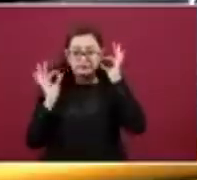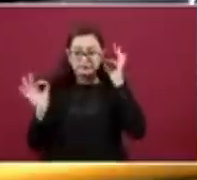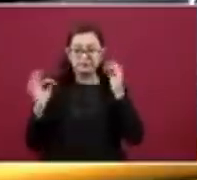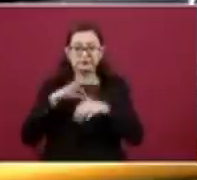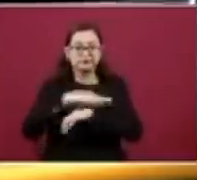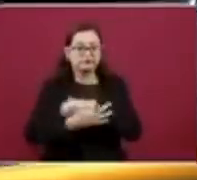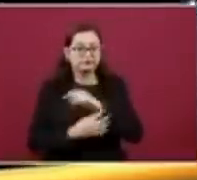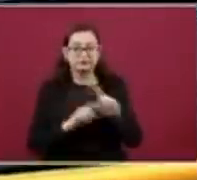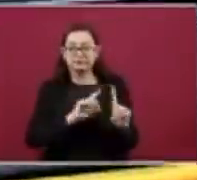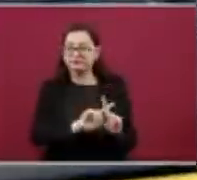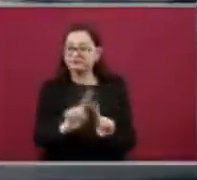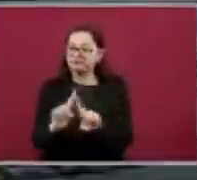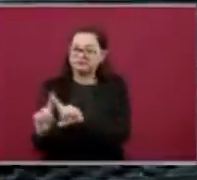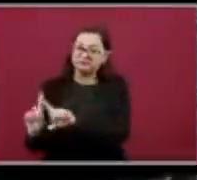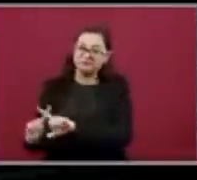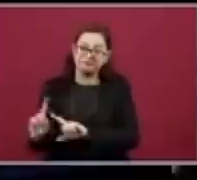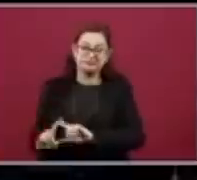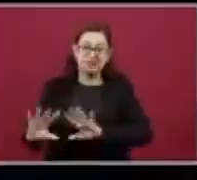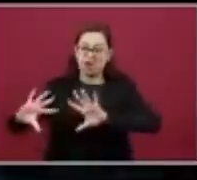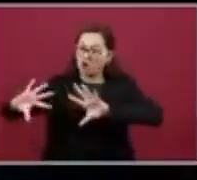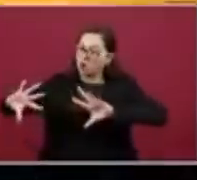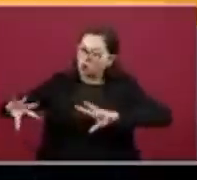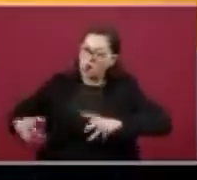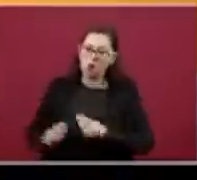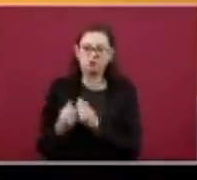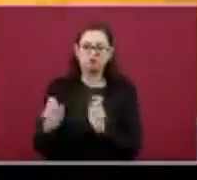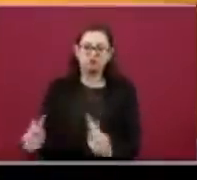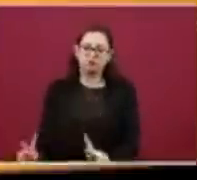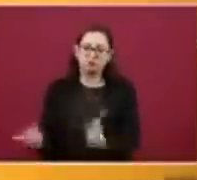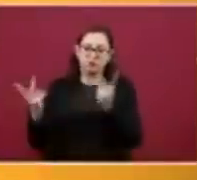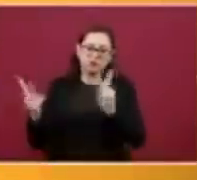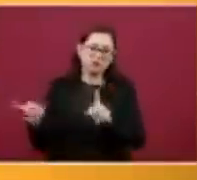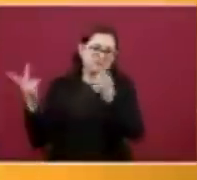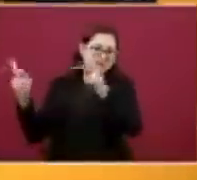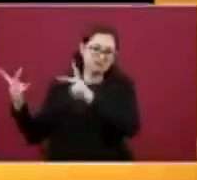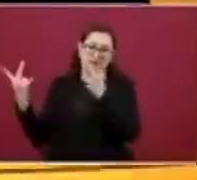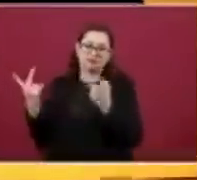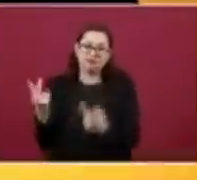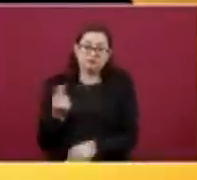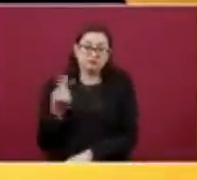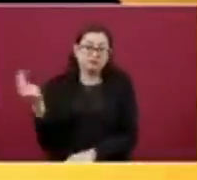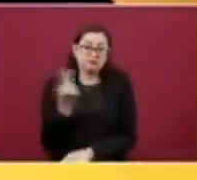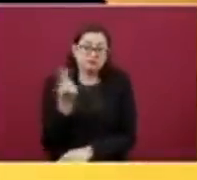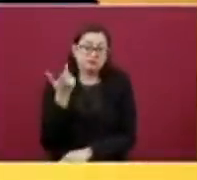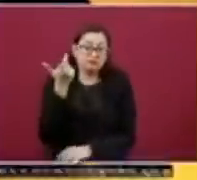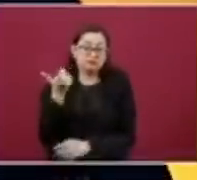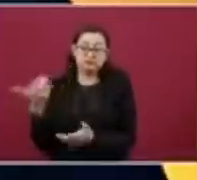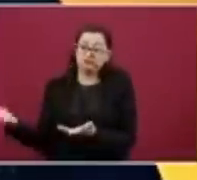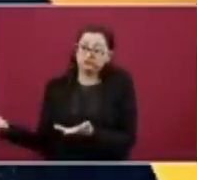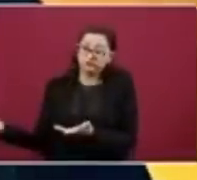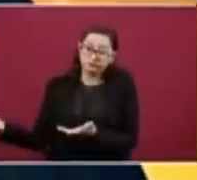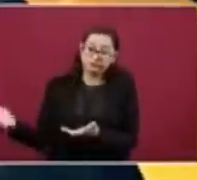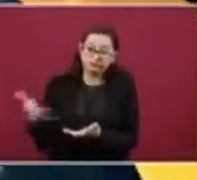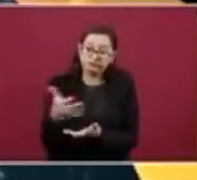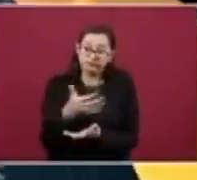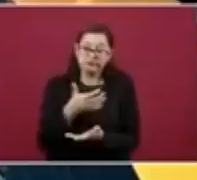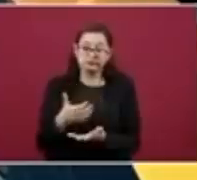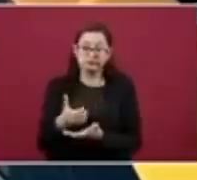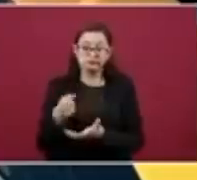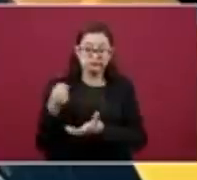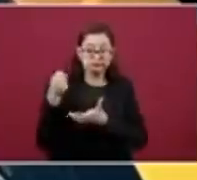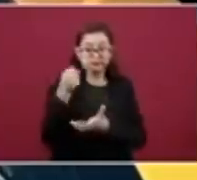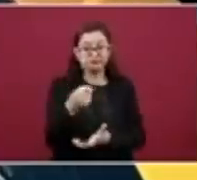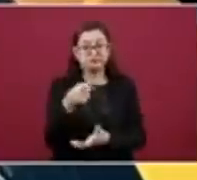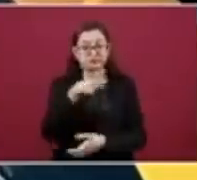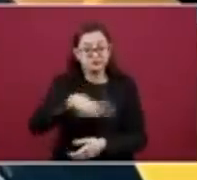y todo se va a subastar, porque necesitamos recursos para los programas de